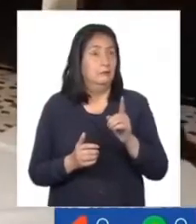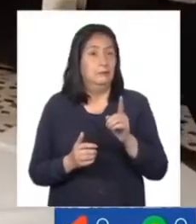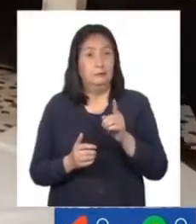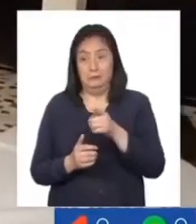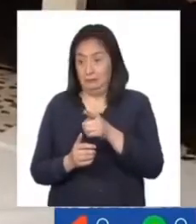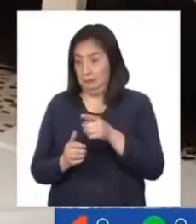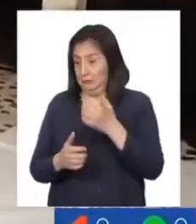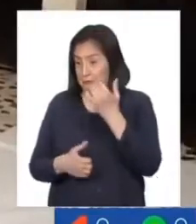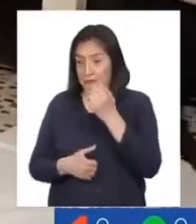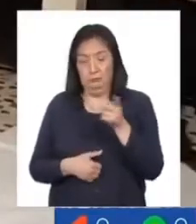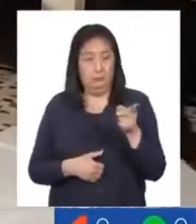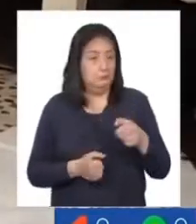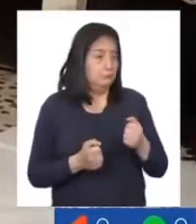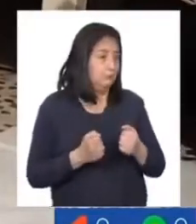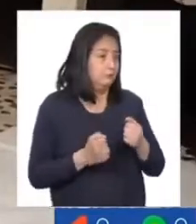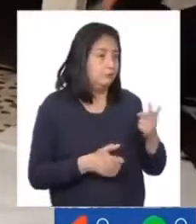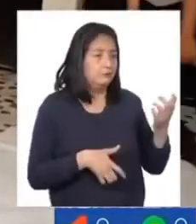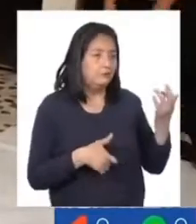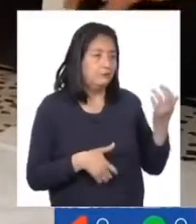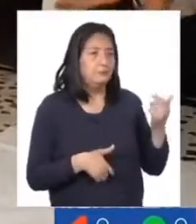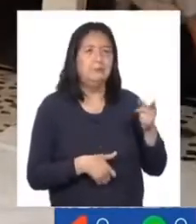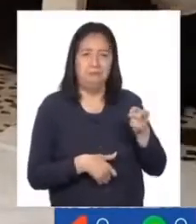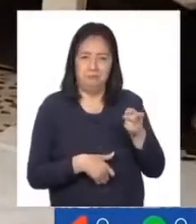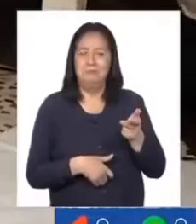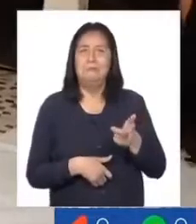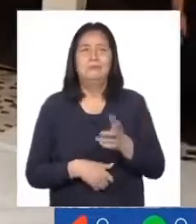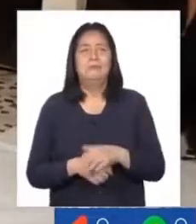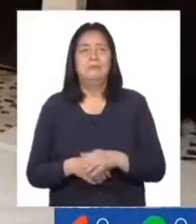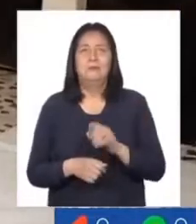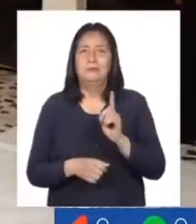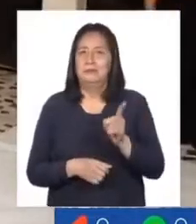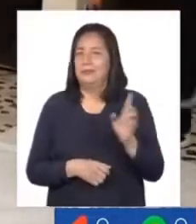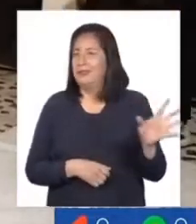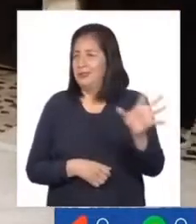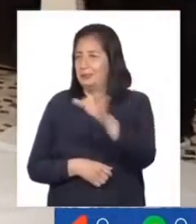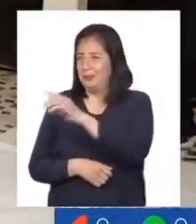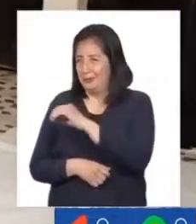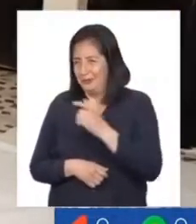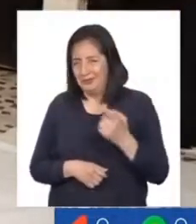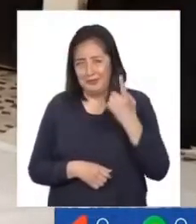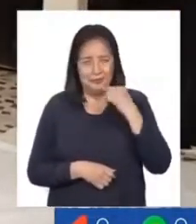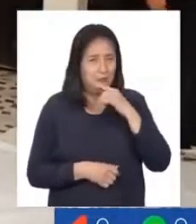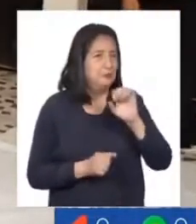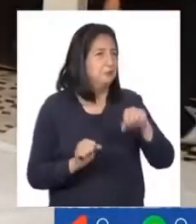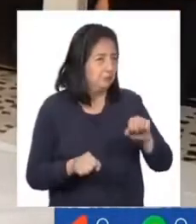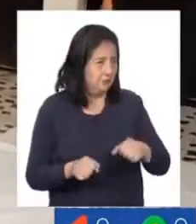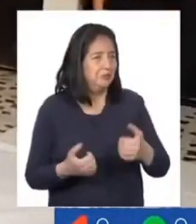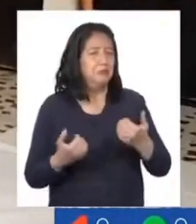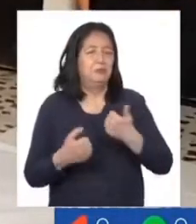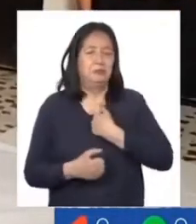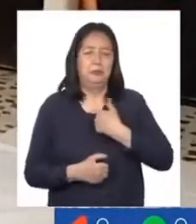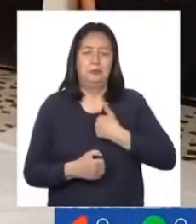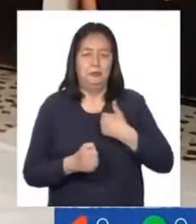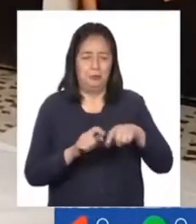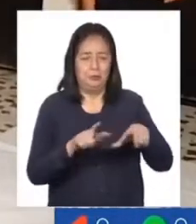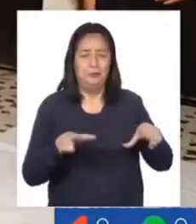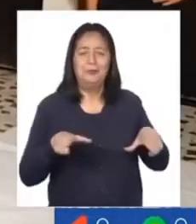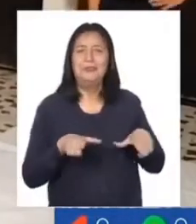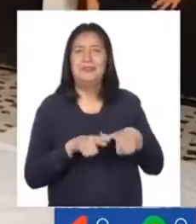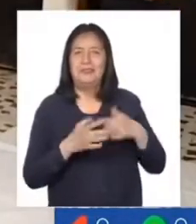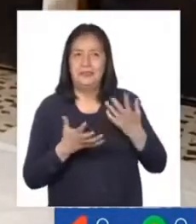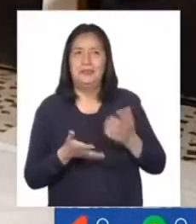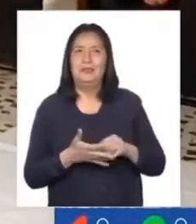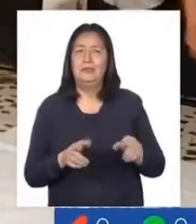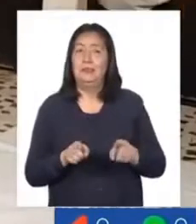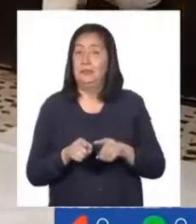Bailando, trotando y tocando nuestra guitarra. Todos y todas tenemos nuestro propio espacio